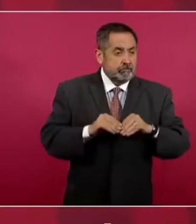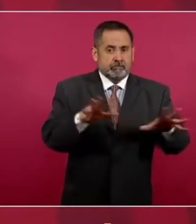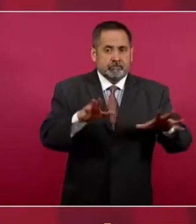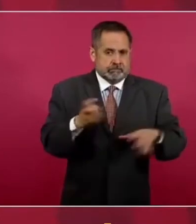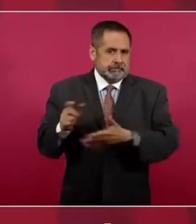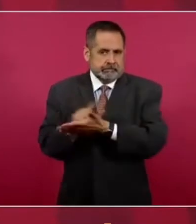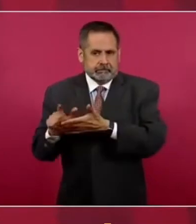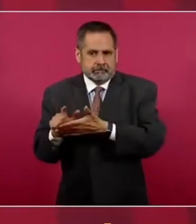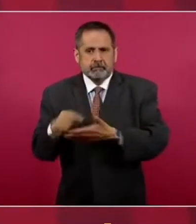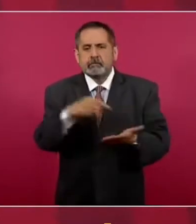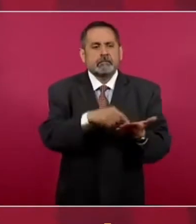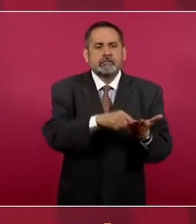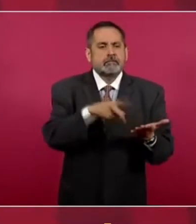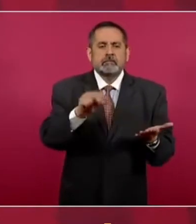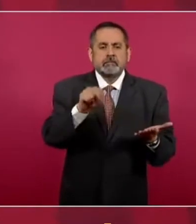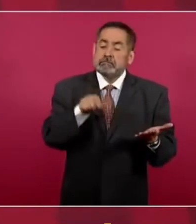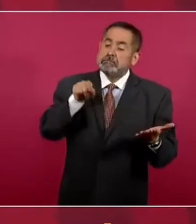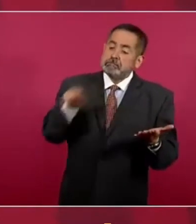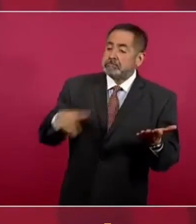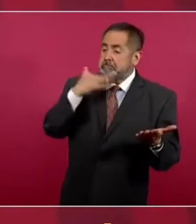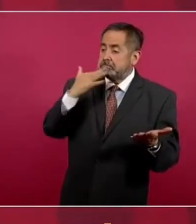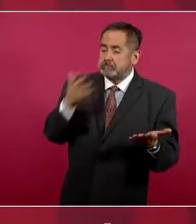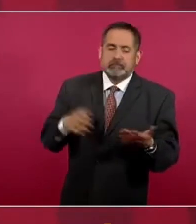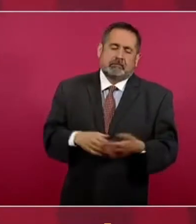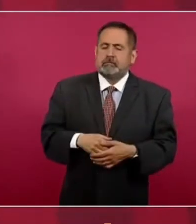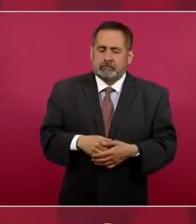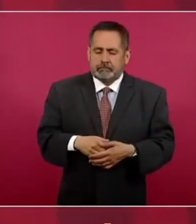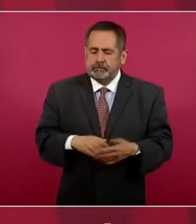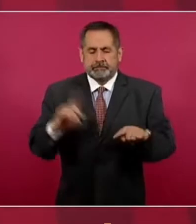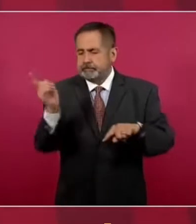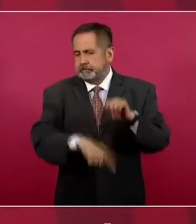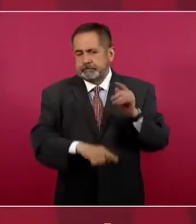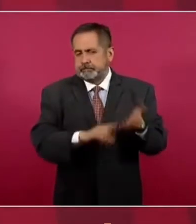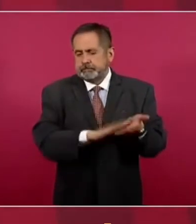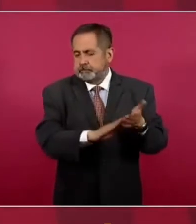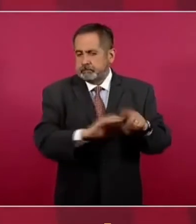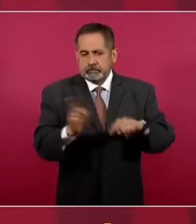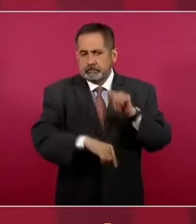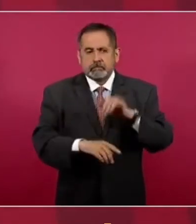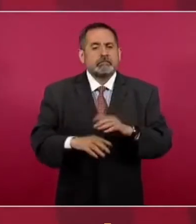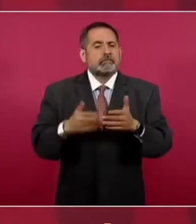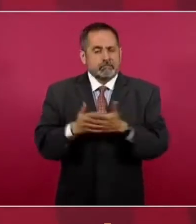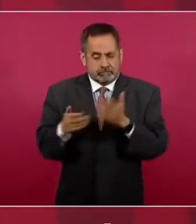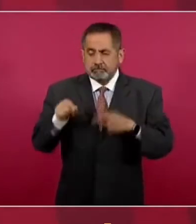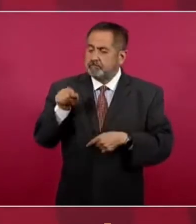Entonces, ya en la ley eléctrica, ya